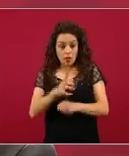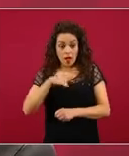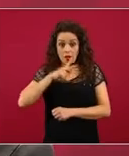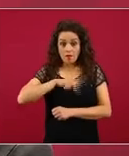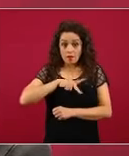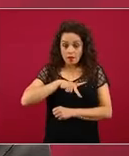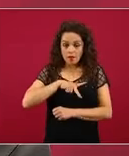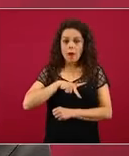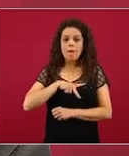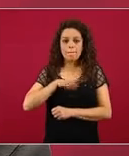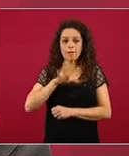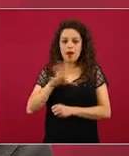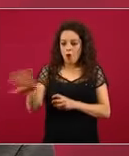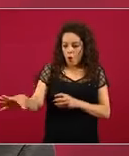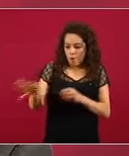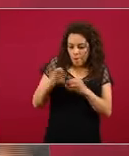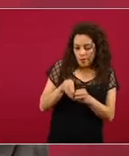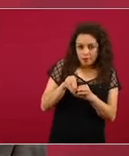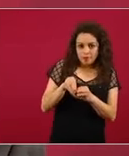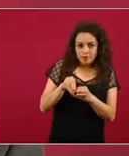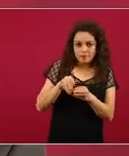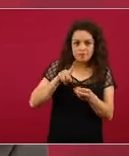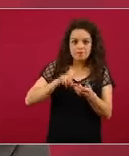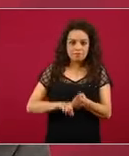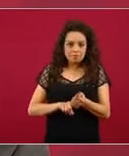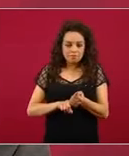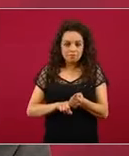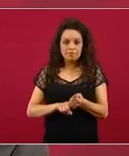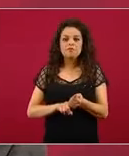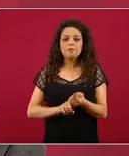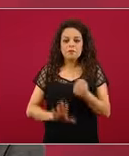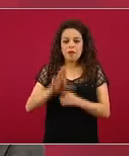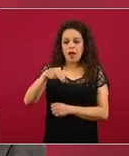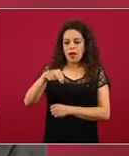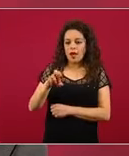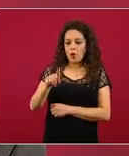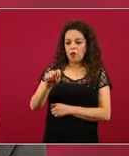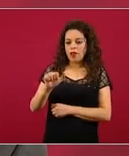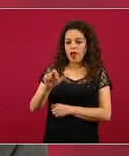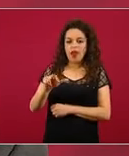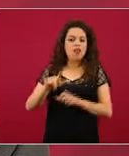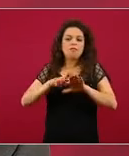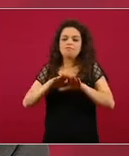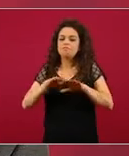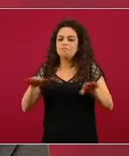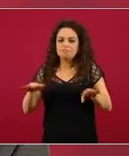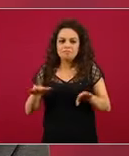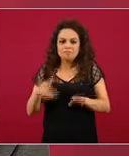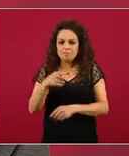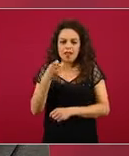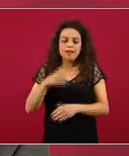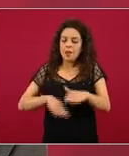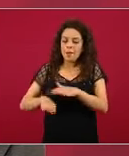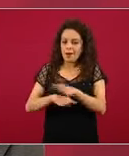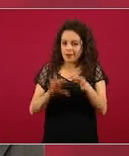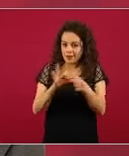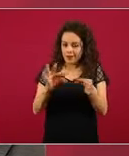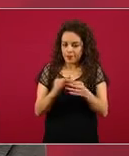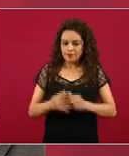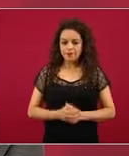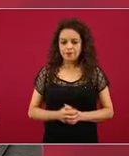pega y lo neutraliza. Términos muy básicos. Lo que sigue siendo un misterio, dado que